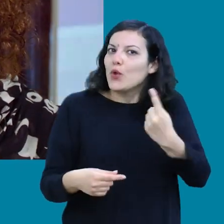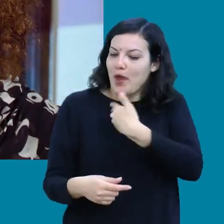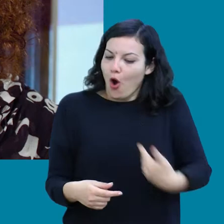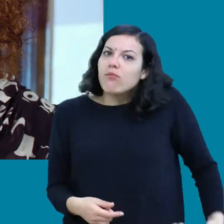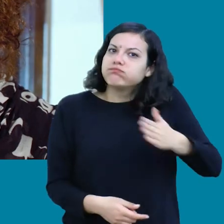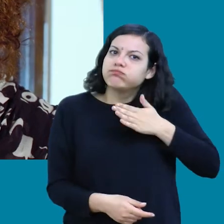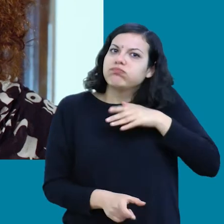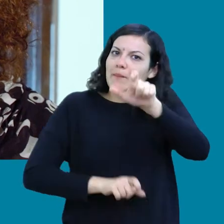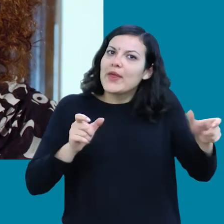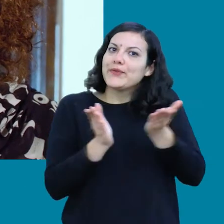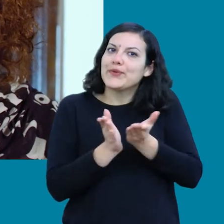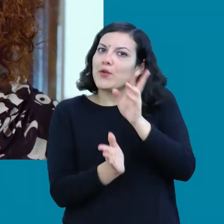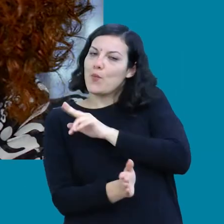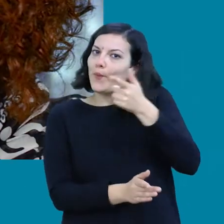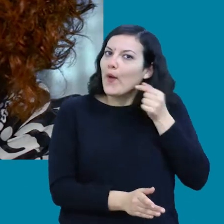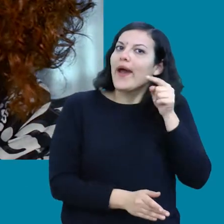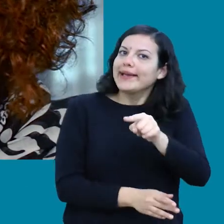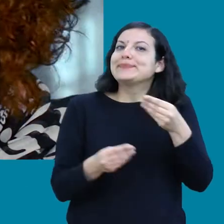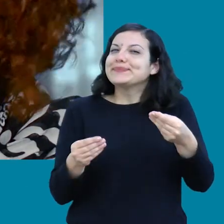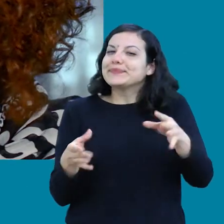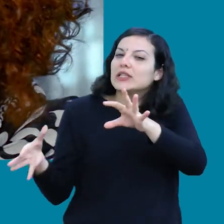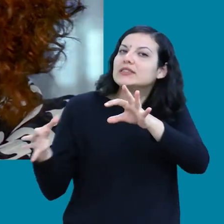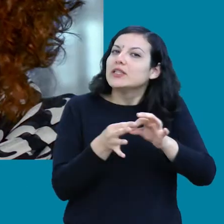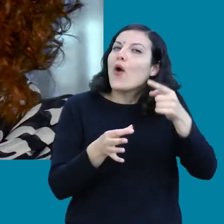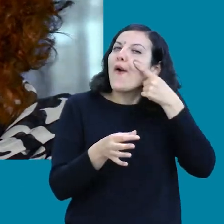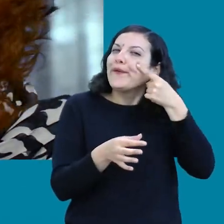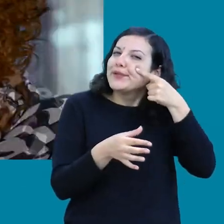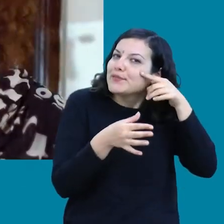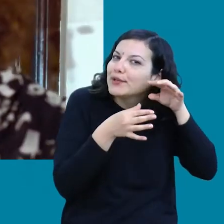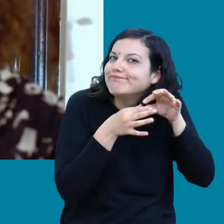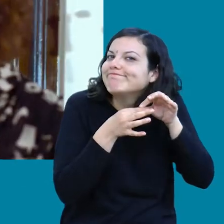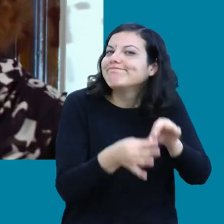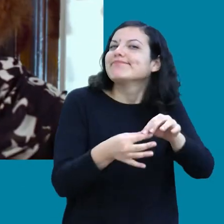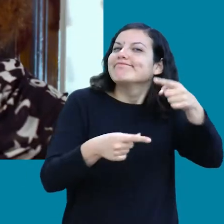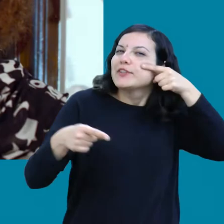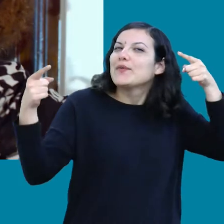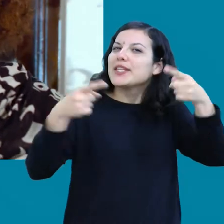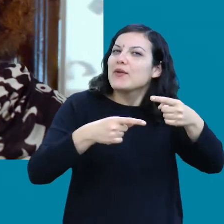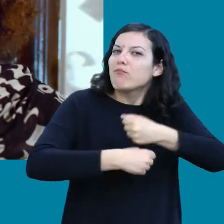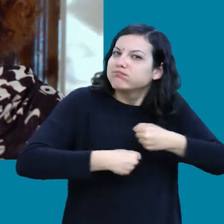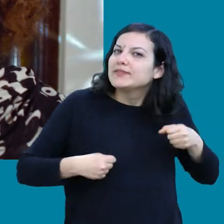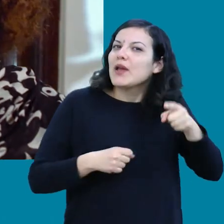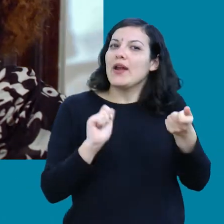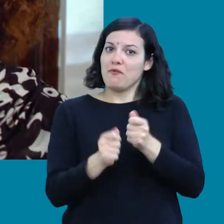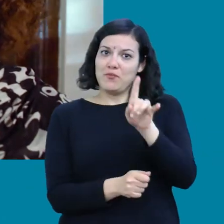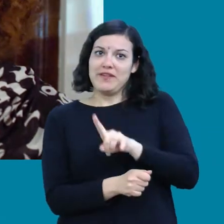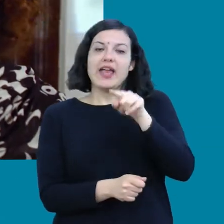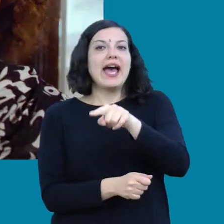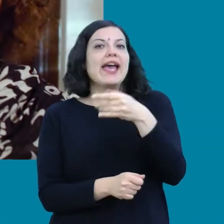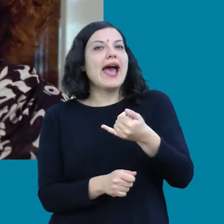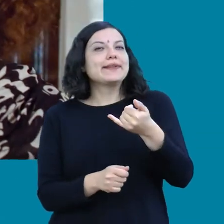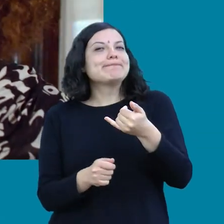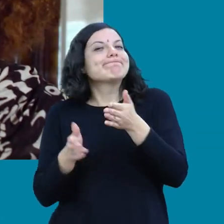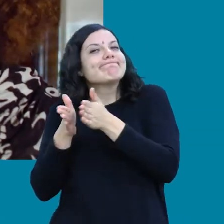autogobierno de los y las estudiantes, con un conocimiento que tuviera un carácter emancipador. La reforma, en ese sentido, tiene como distintos